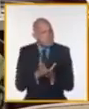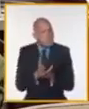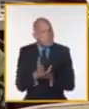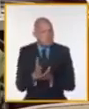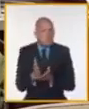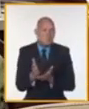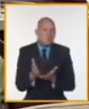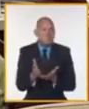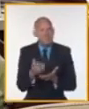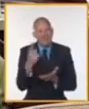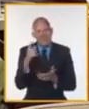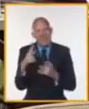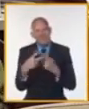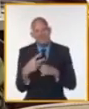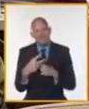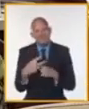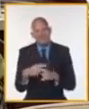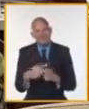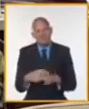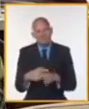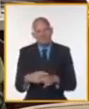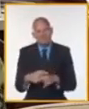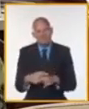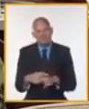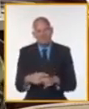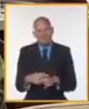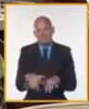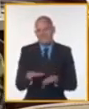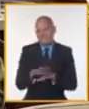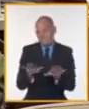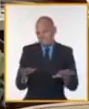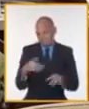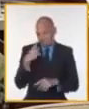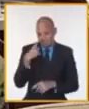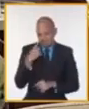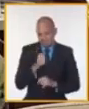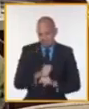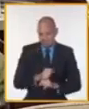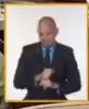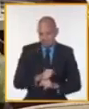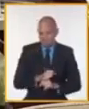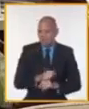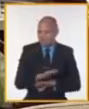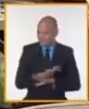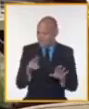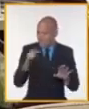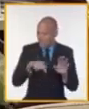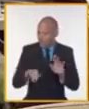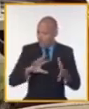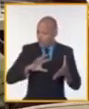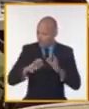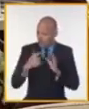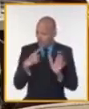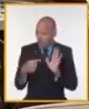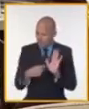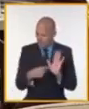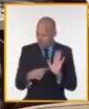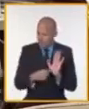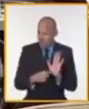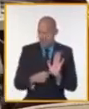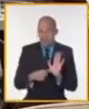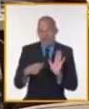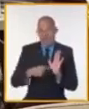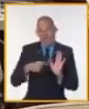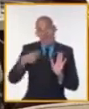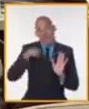acciones, tenemos que cambiar el método, porque ya tenemos que ir a una etapa de que tener el canal de pago es una obligación. Ahora, usar el